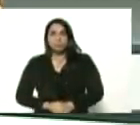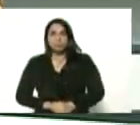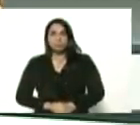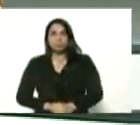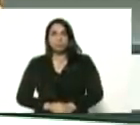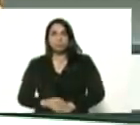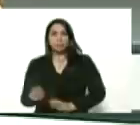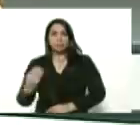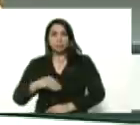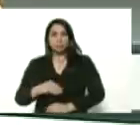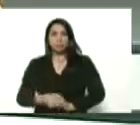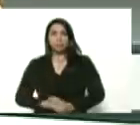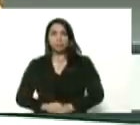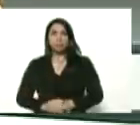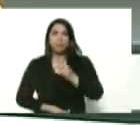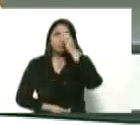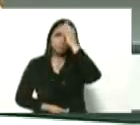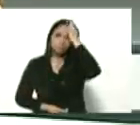además,